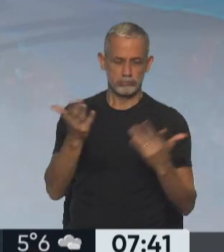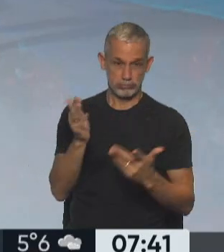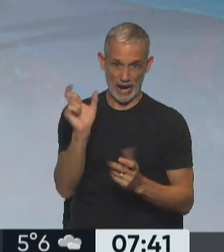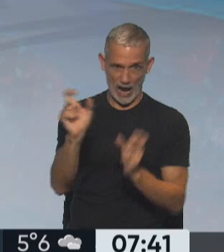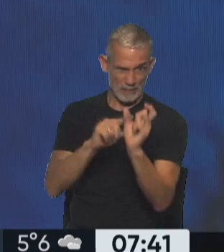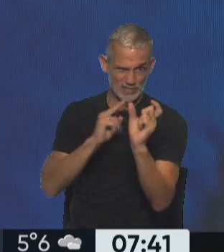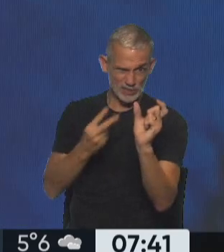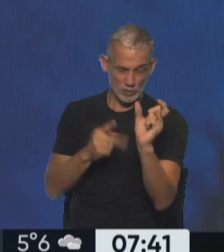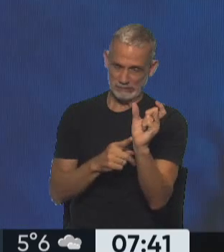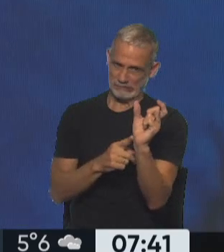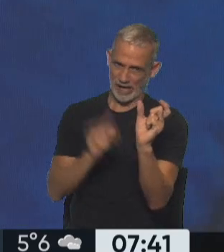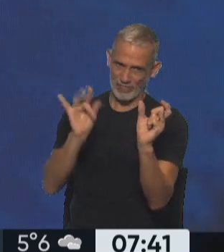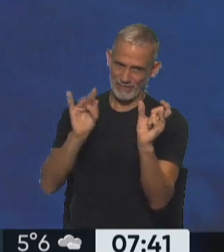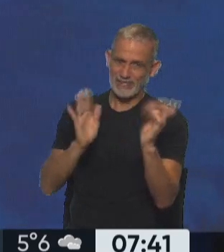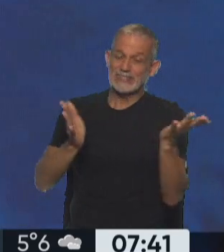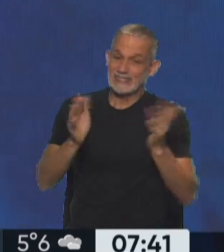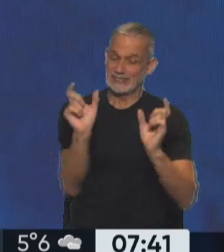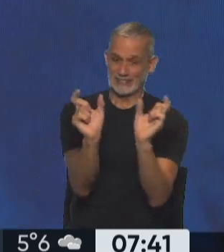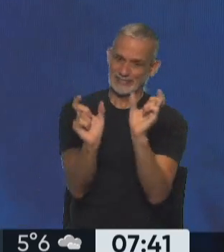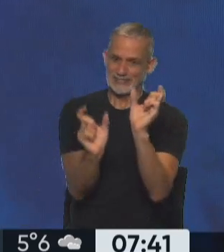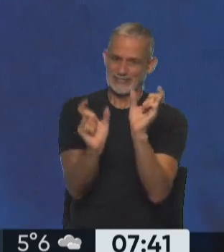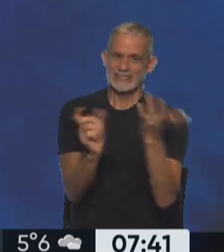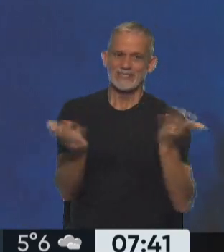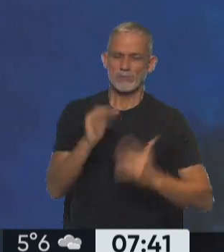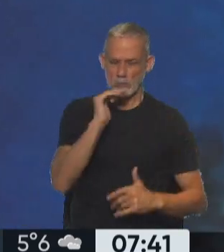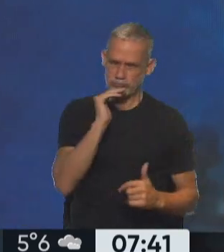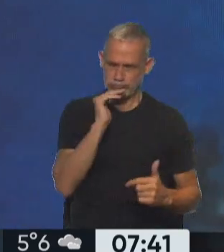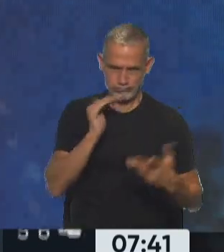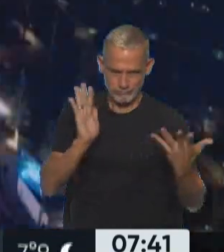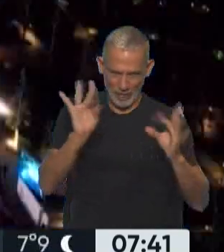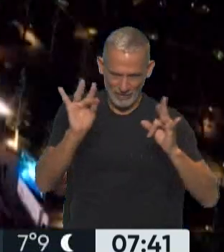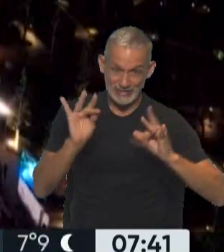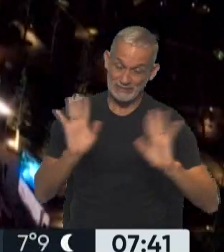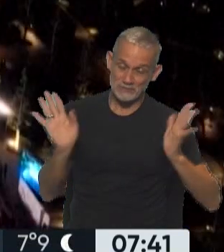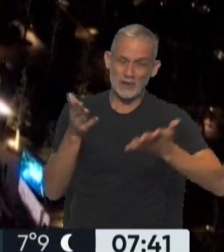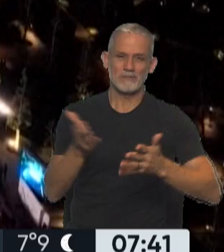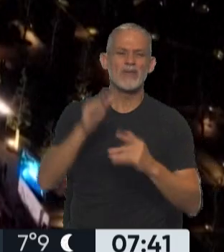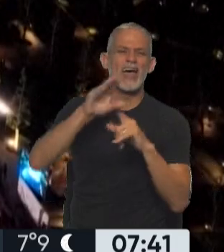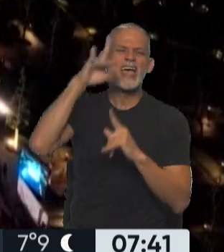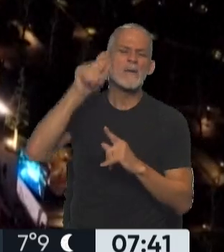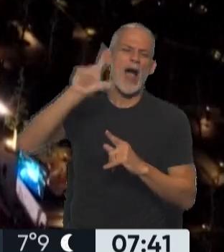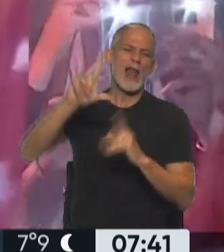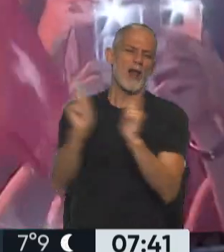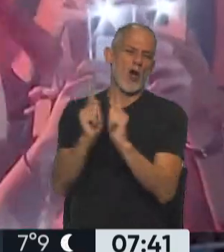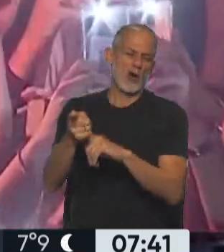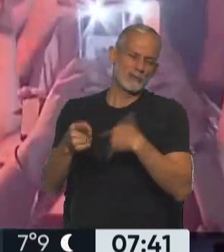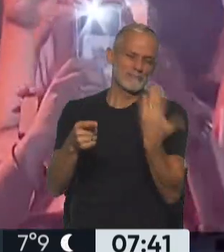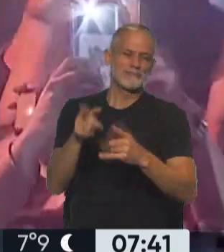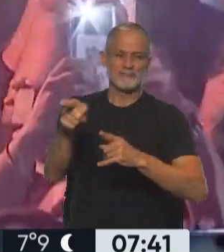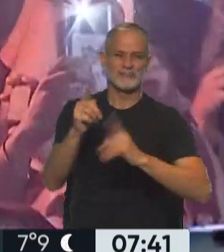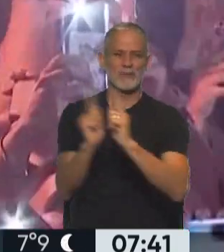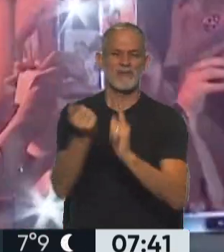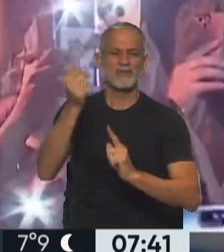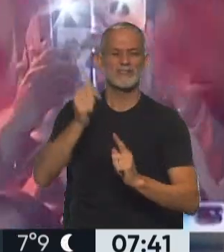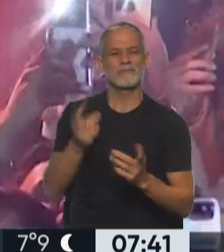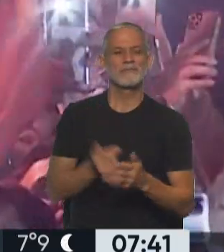47.9%. Sí, iba a ser complicado para los periodistas pronunciarlo. Sí. Vamos a era Kemal, el presidente Kemal. Don